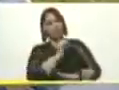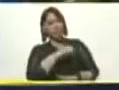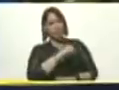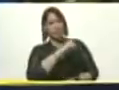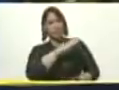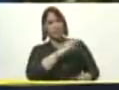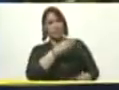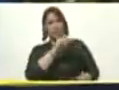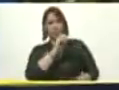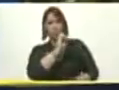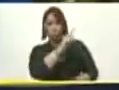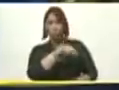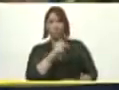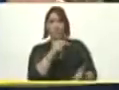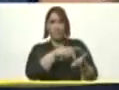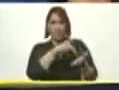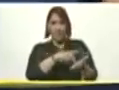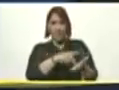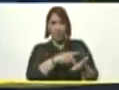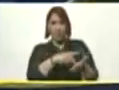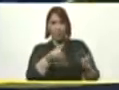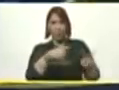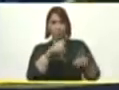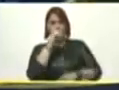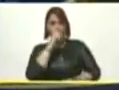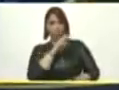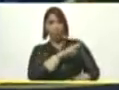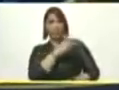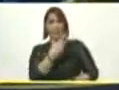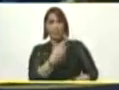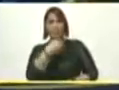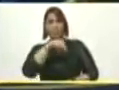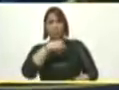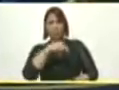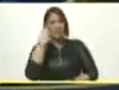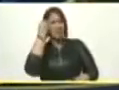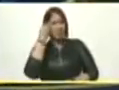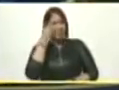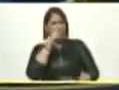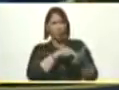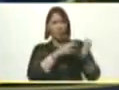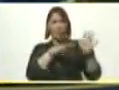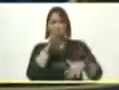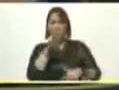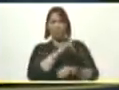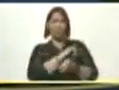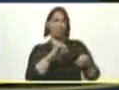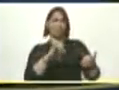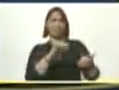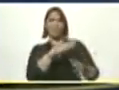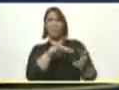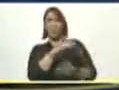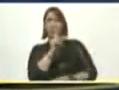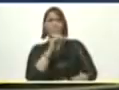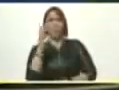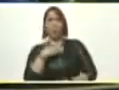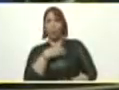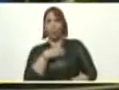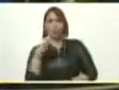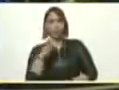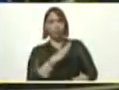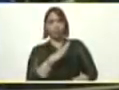venir a mi cumpleaños el 23 de noviembre creo que el 2014 Pero al final Tuvo un problema y no pudo llegar